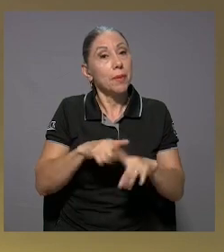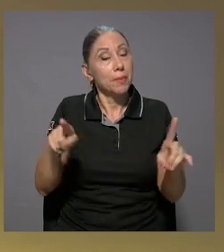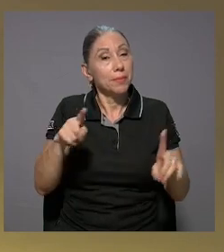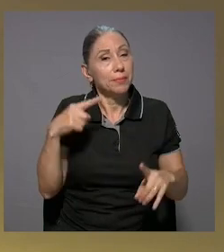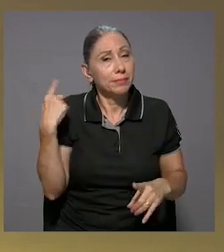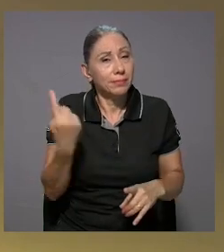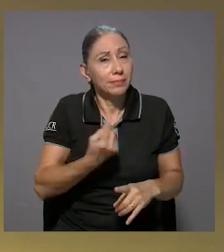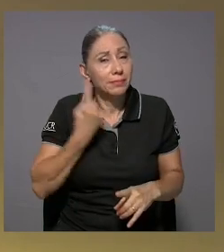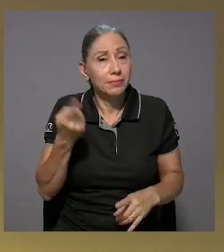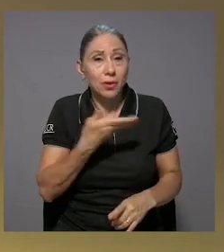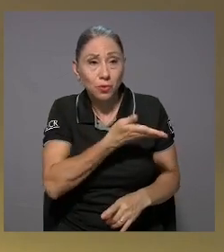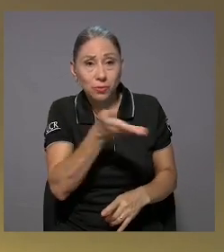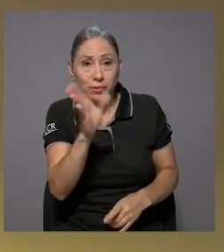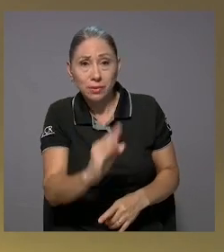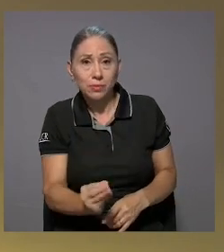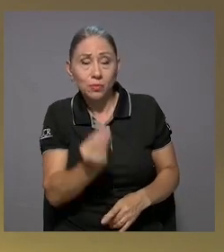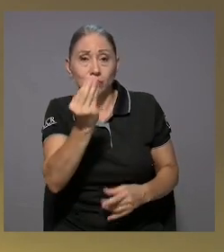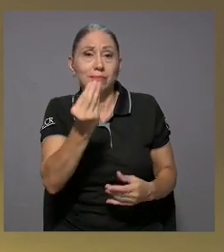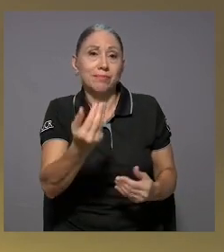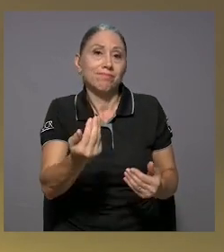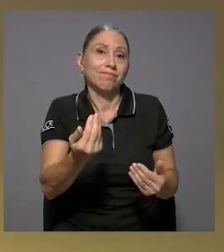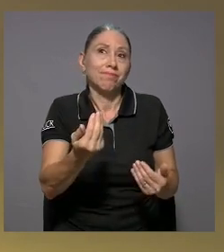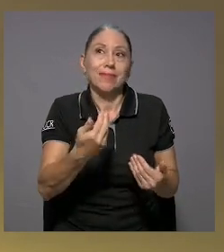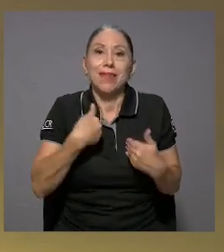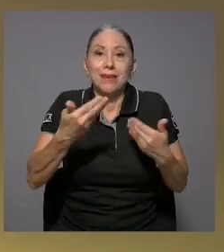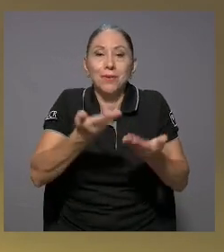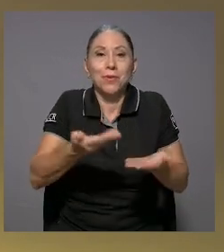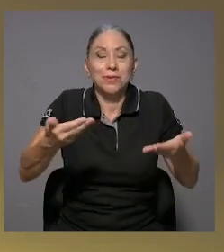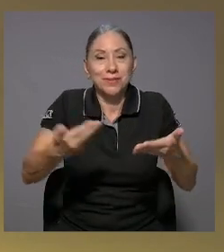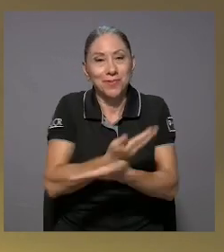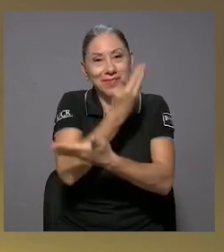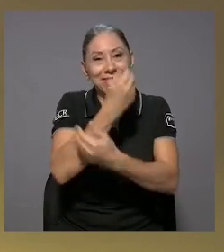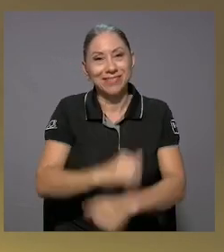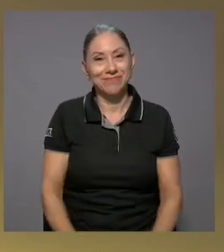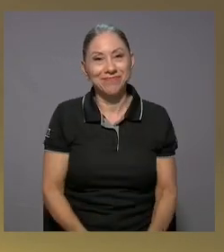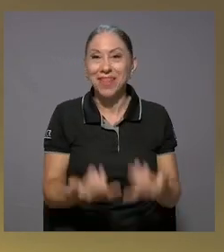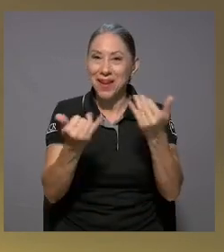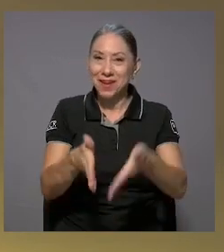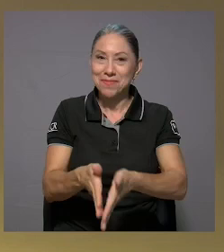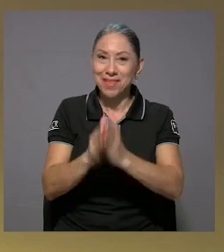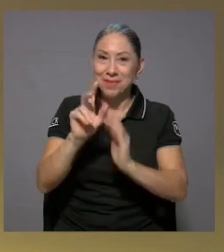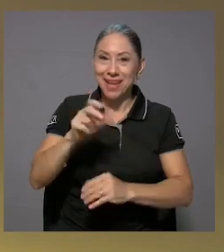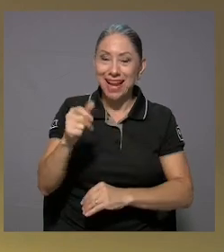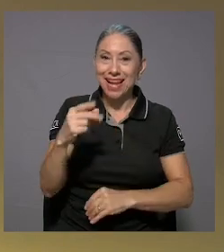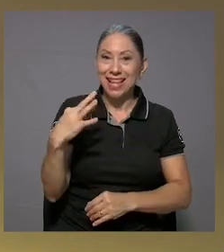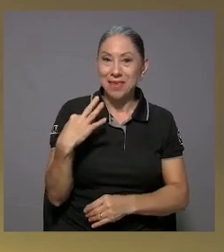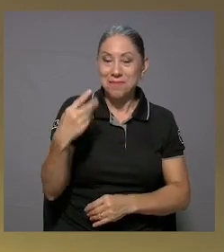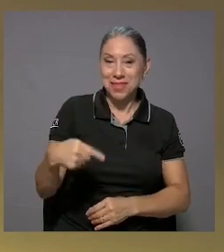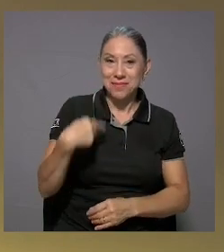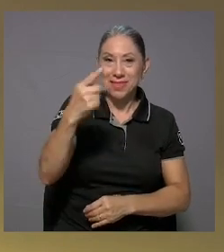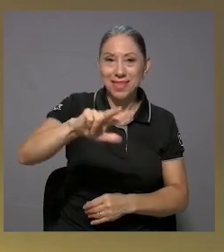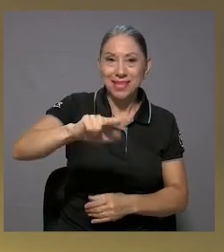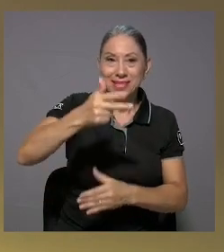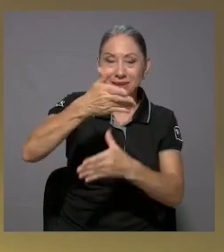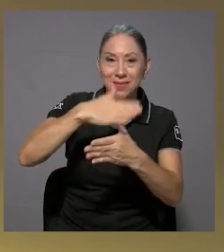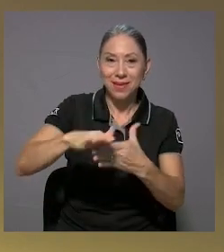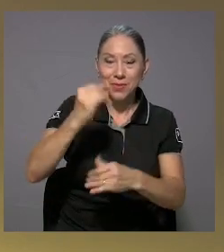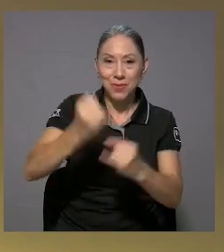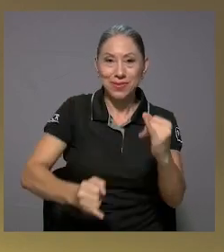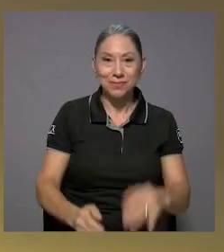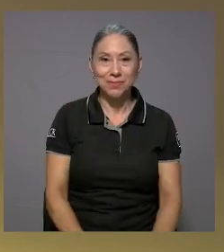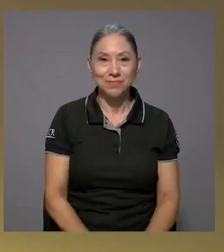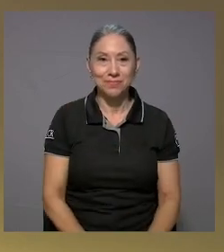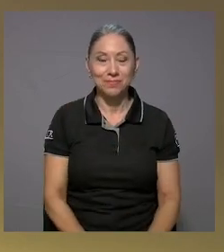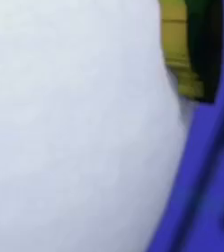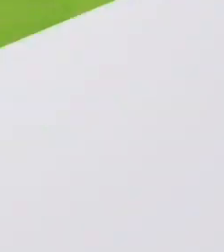pero siempre ustedes los jóvenes tienen las cosas nuevas. Le pediremos al canal que nos invite para el tercero y